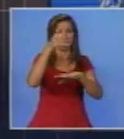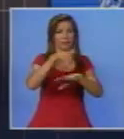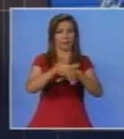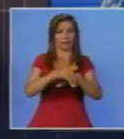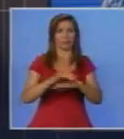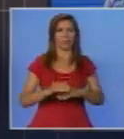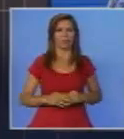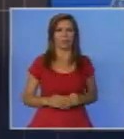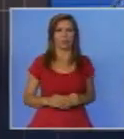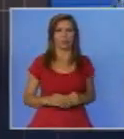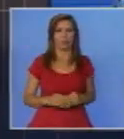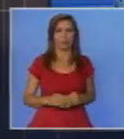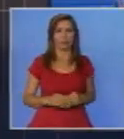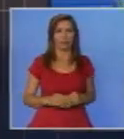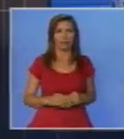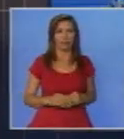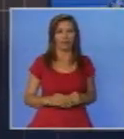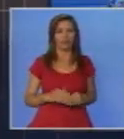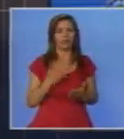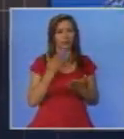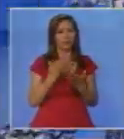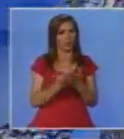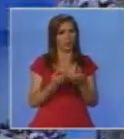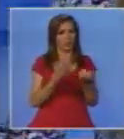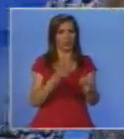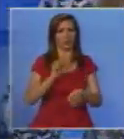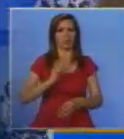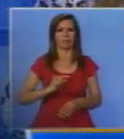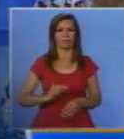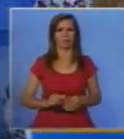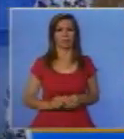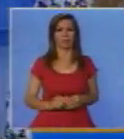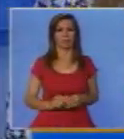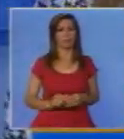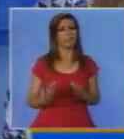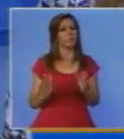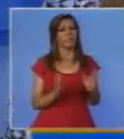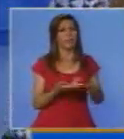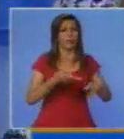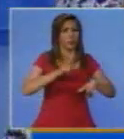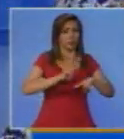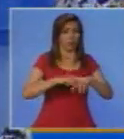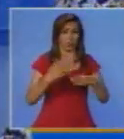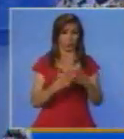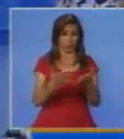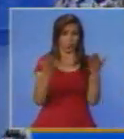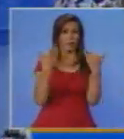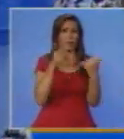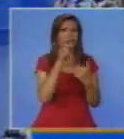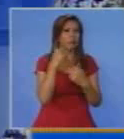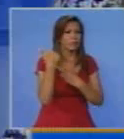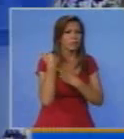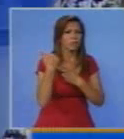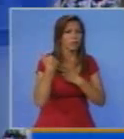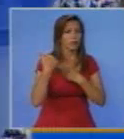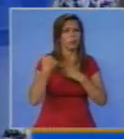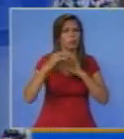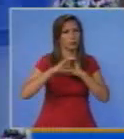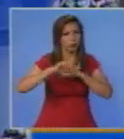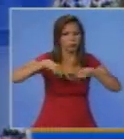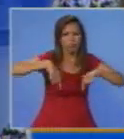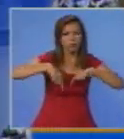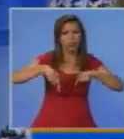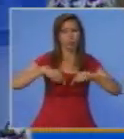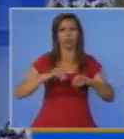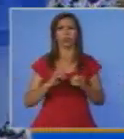para ti también, estaremos atentos a la información. Gracias, Fausto. Y se ahonda la polémica por el tema de las competencias del tránsito en Guayaquil.